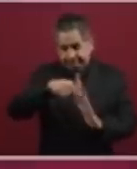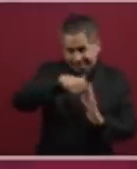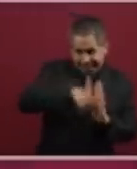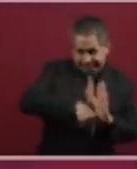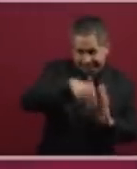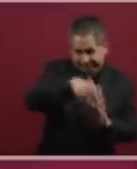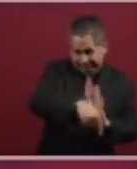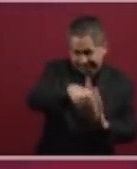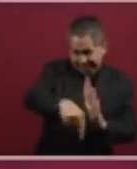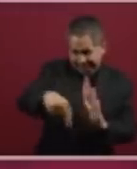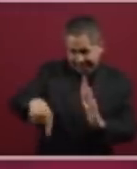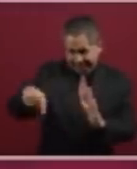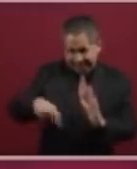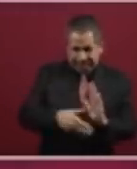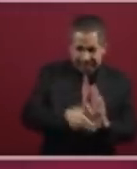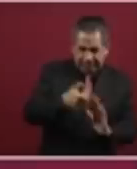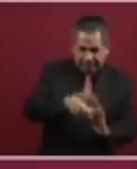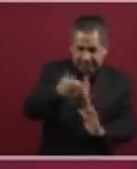En 2 pozos,